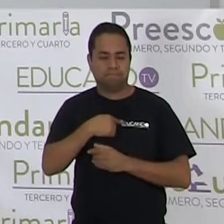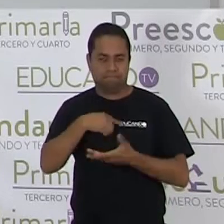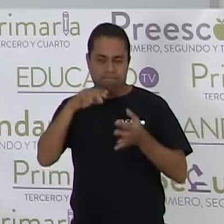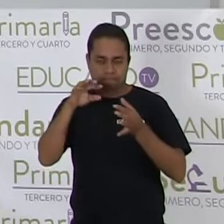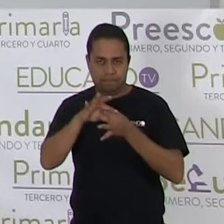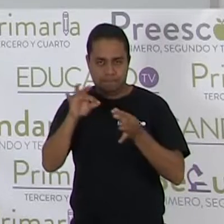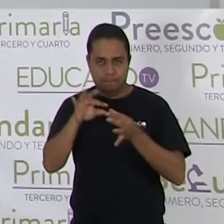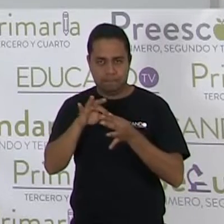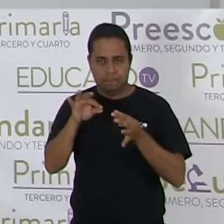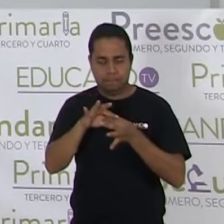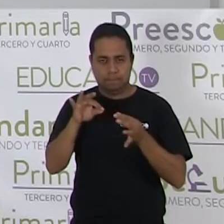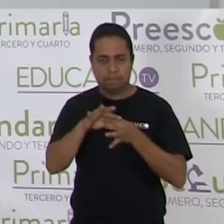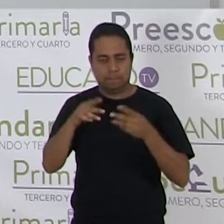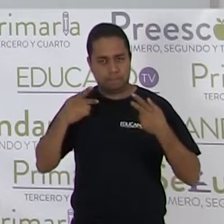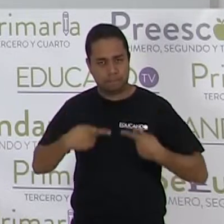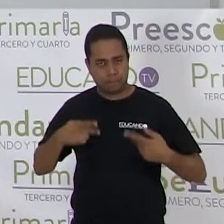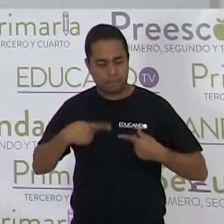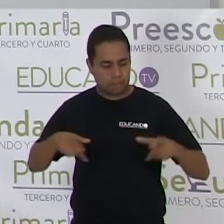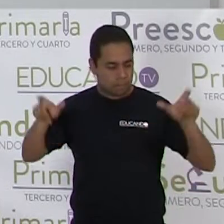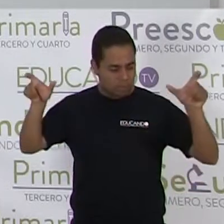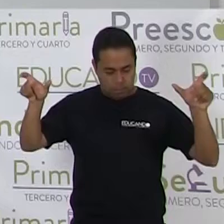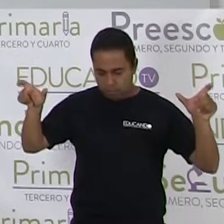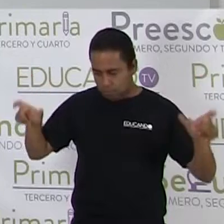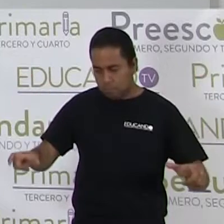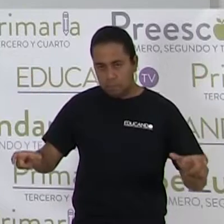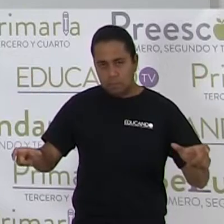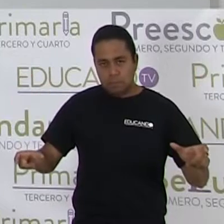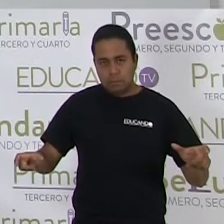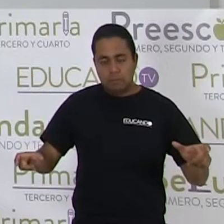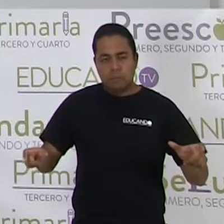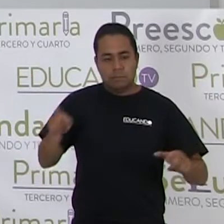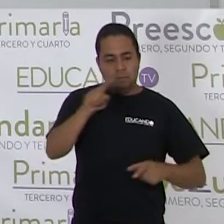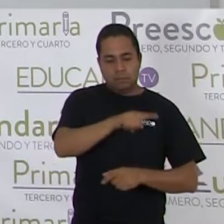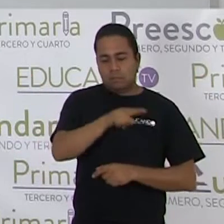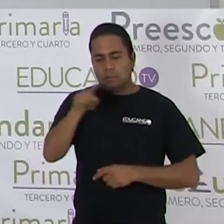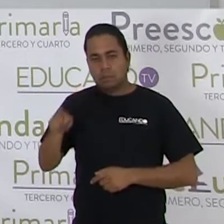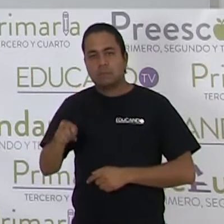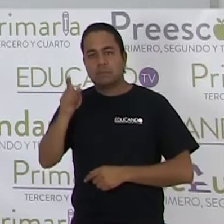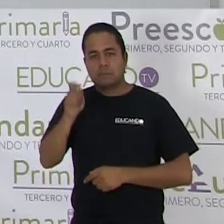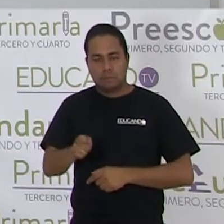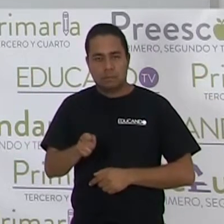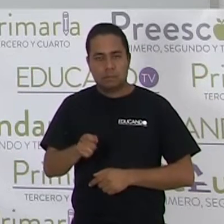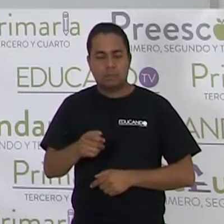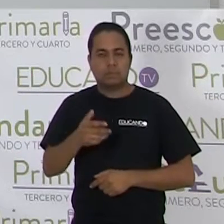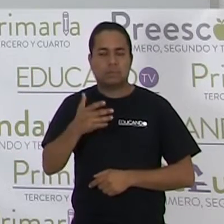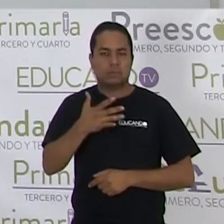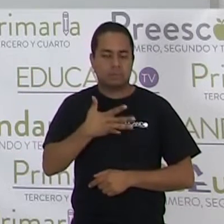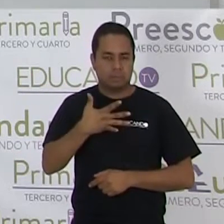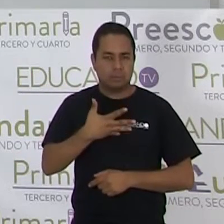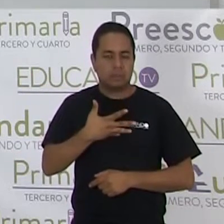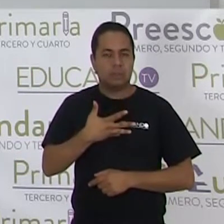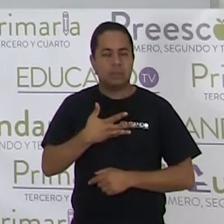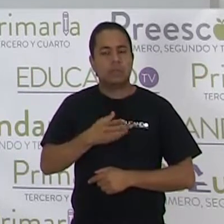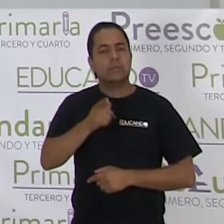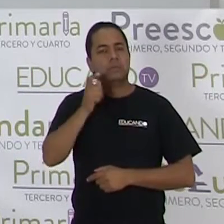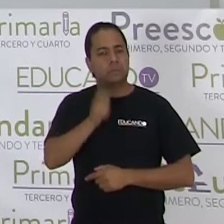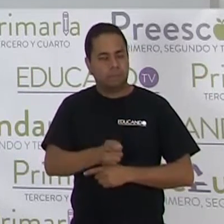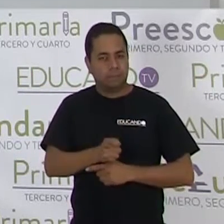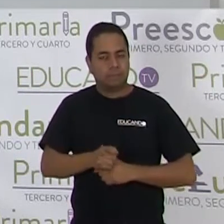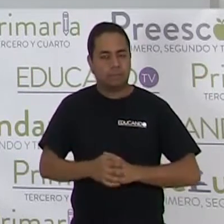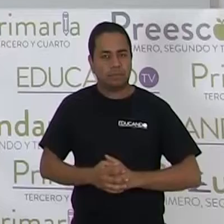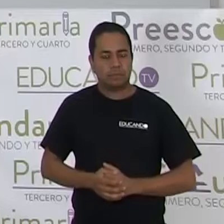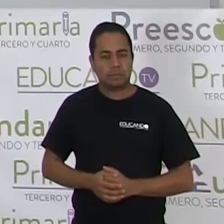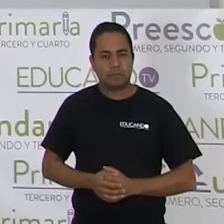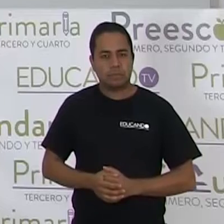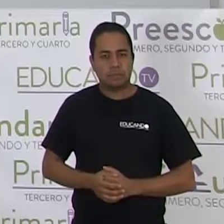como antagonistas, cada uno de estos va a tener un tipo. Bien, importante esta parte porque